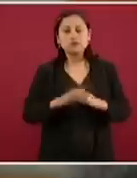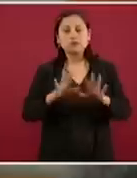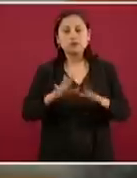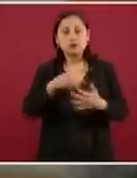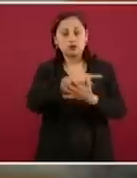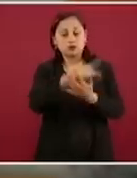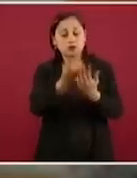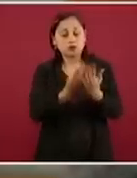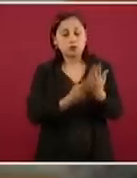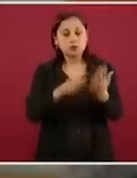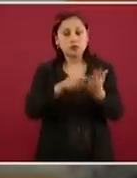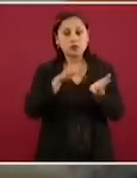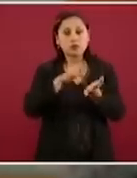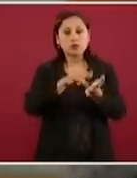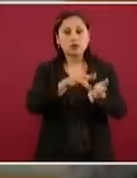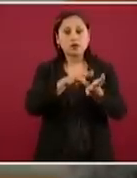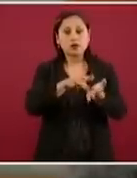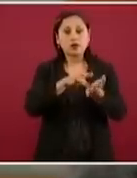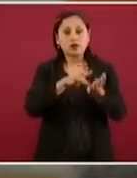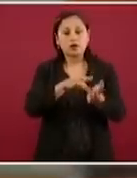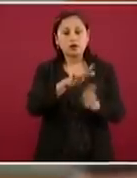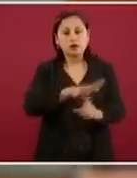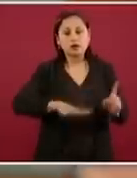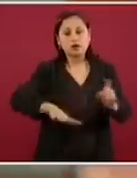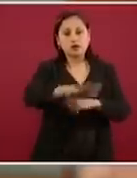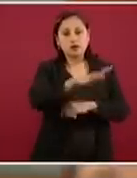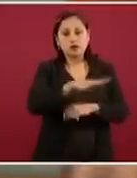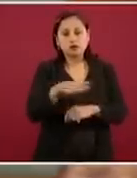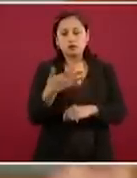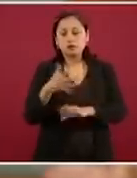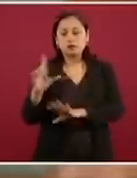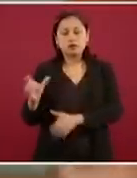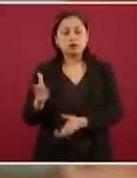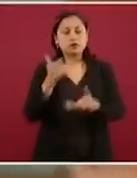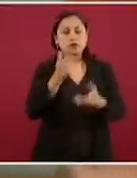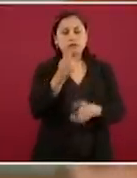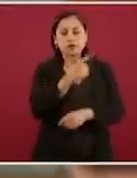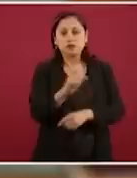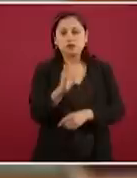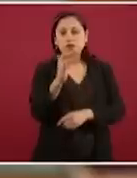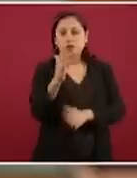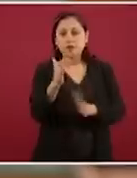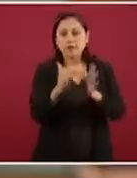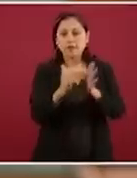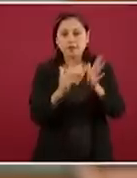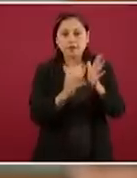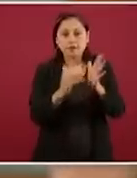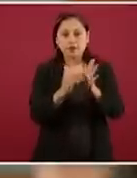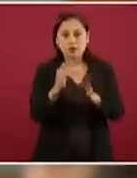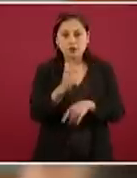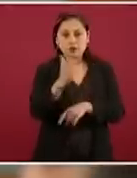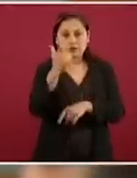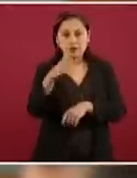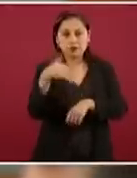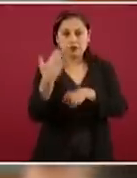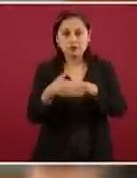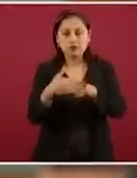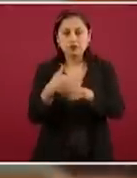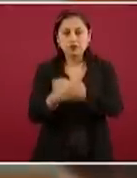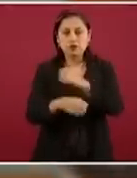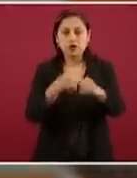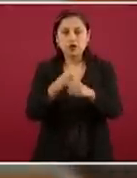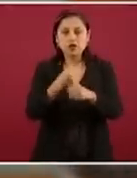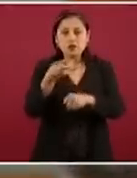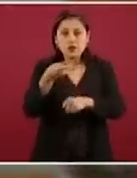sociales que van a ejercer, yo creo que poco más de 150 mil millones de pesos el otro año, pero carecen de reglas de